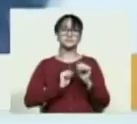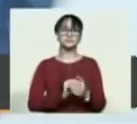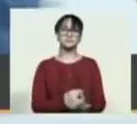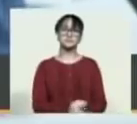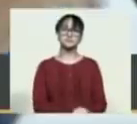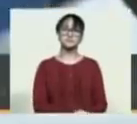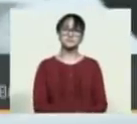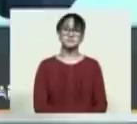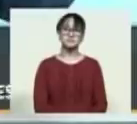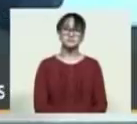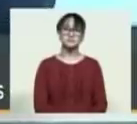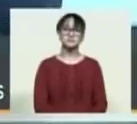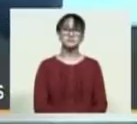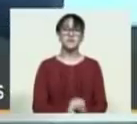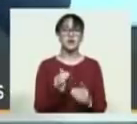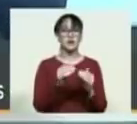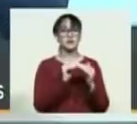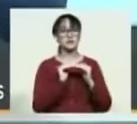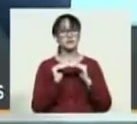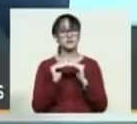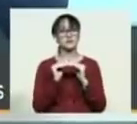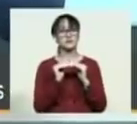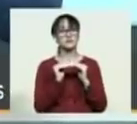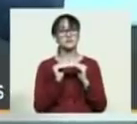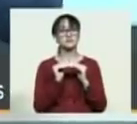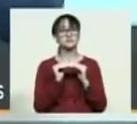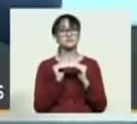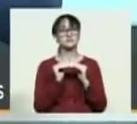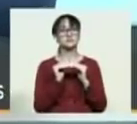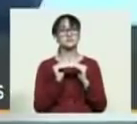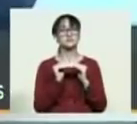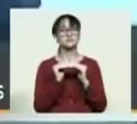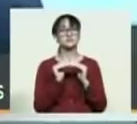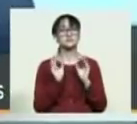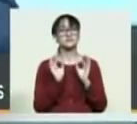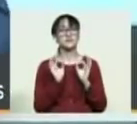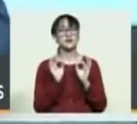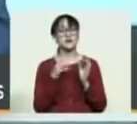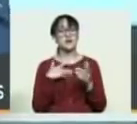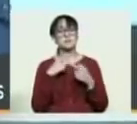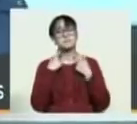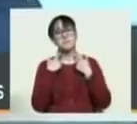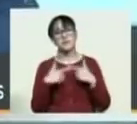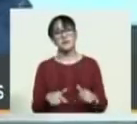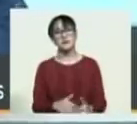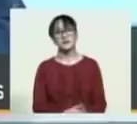para ir logrando el equilibrio que la oligarquía quiere que se pierda.